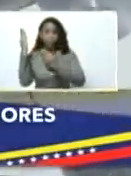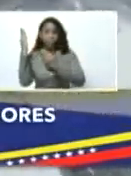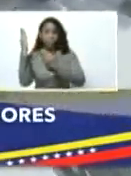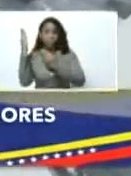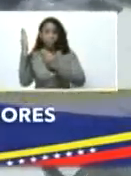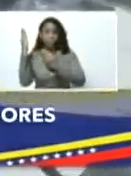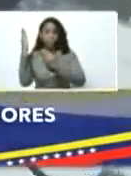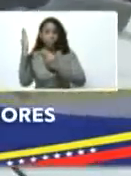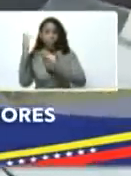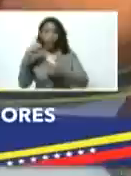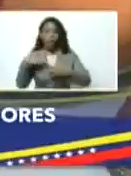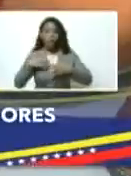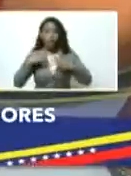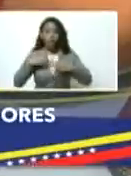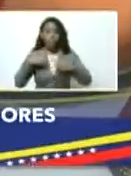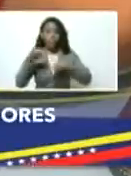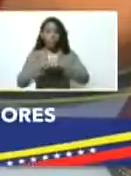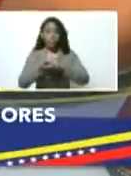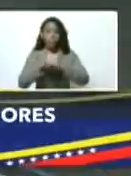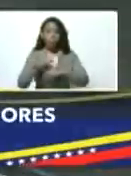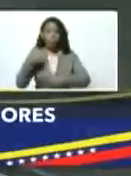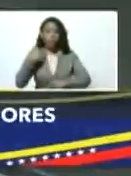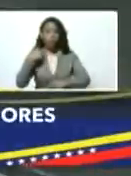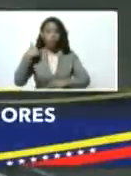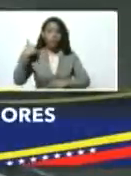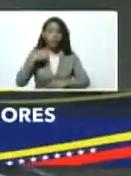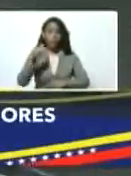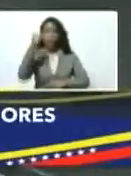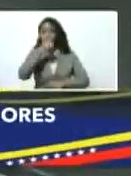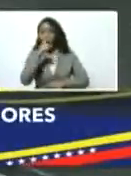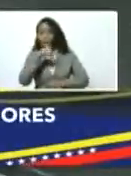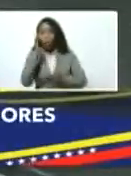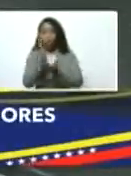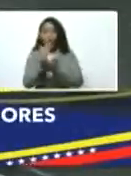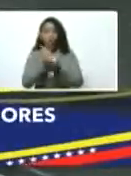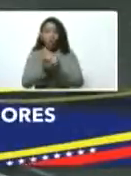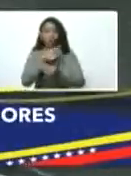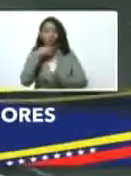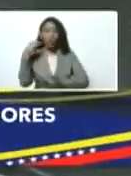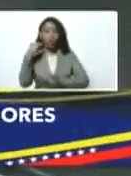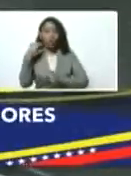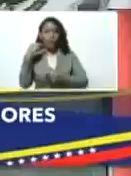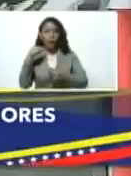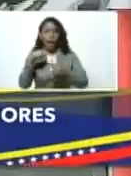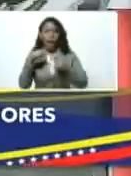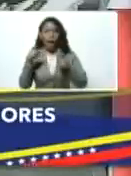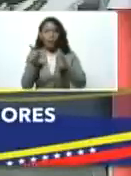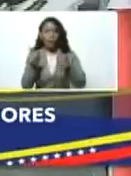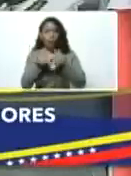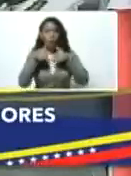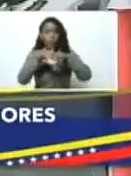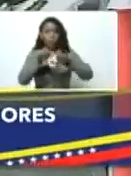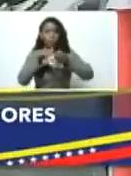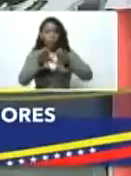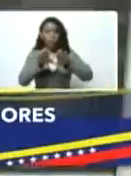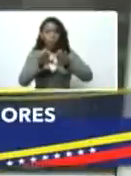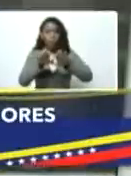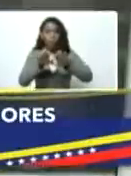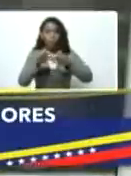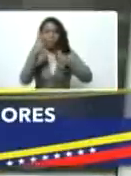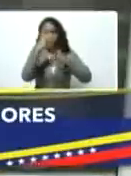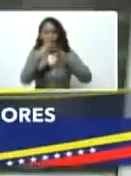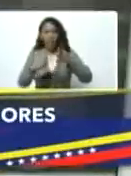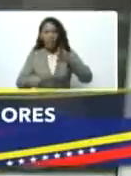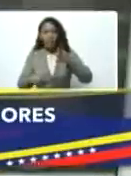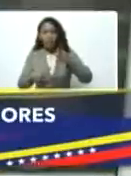Pecadores Ropas y Calzado, Te Lo Tengo, helados, tortas y dulces, El Rincón Textil Confecciones. Una variedad